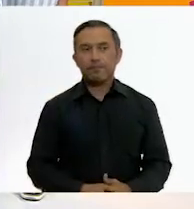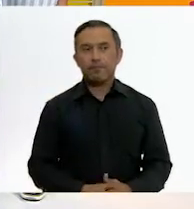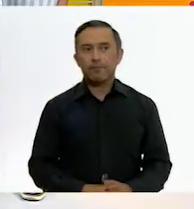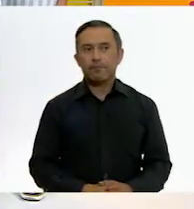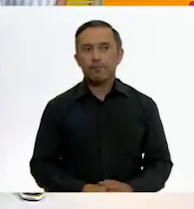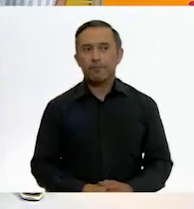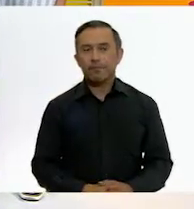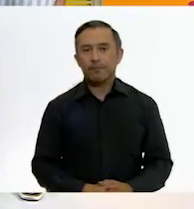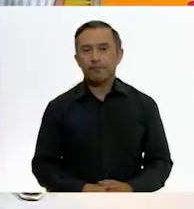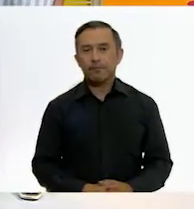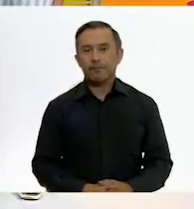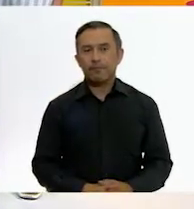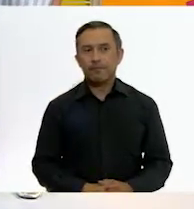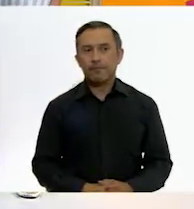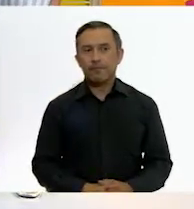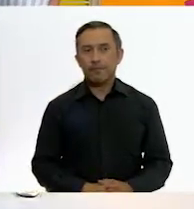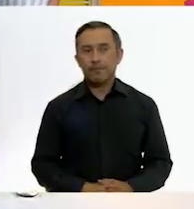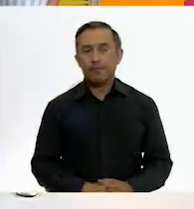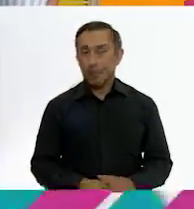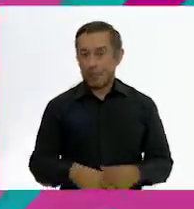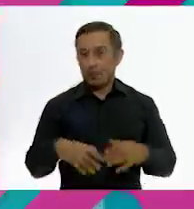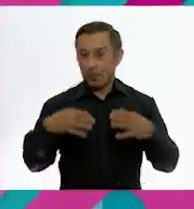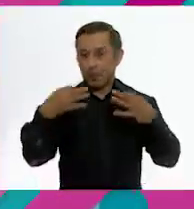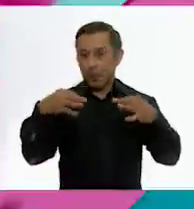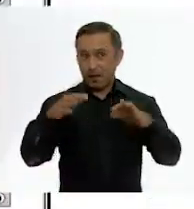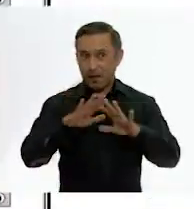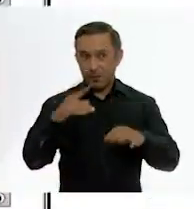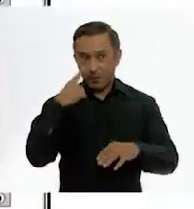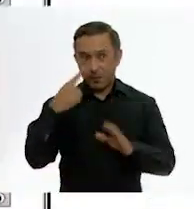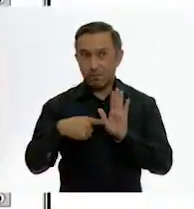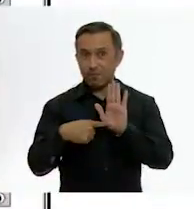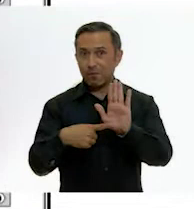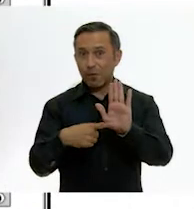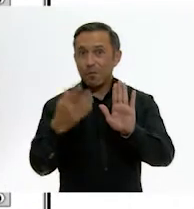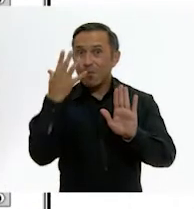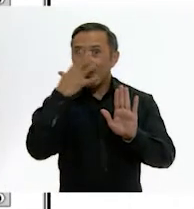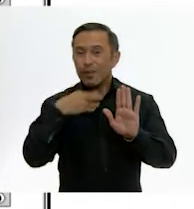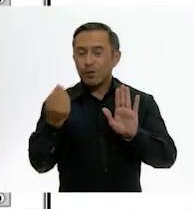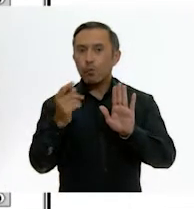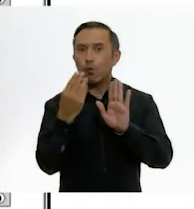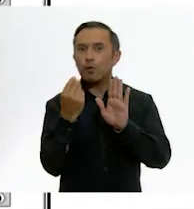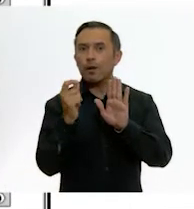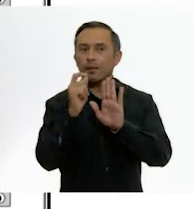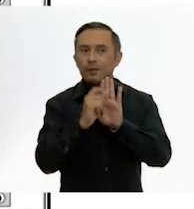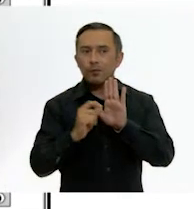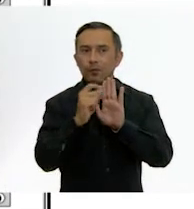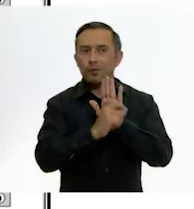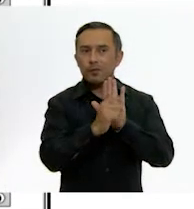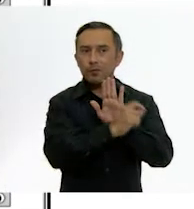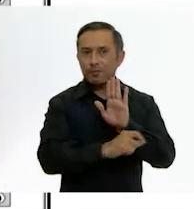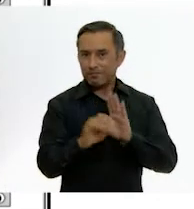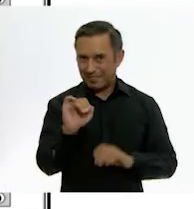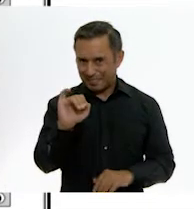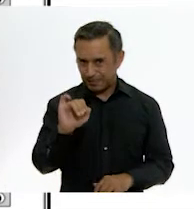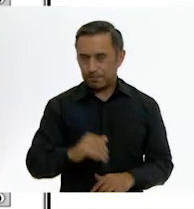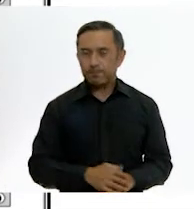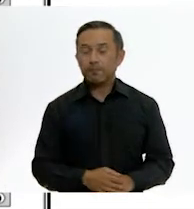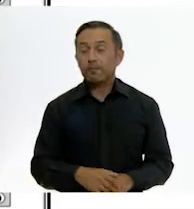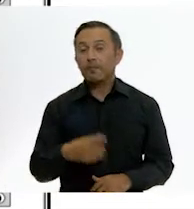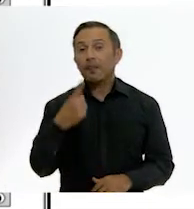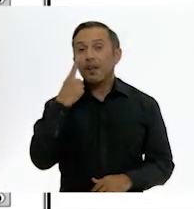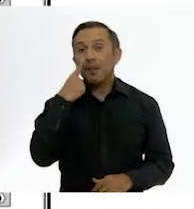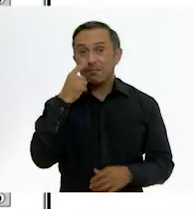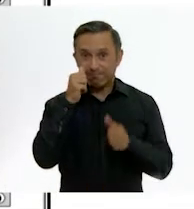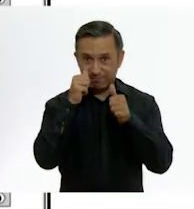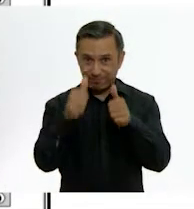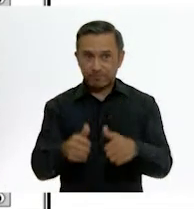ya la tienes proyectada son muy bonitas están llenas de circuitos así es fíjate bien quién